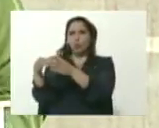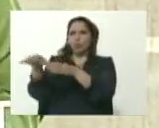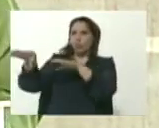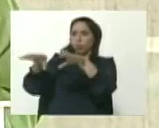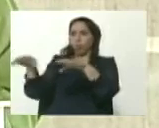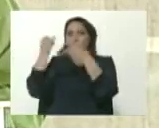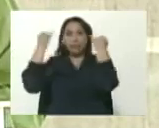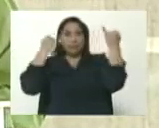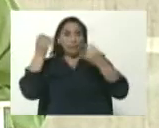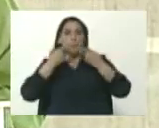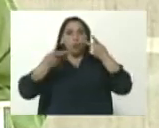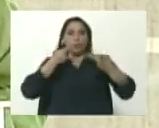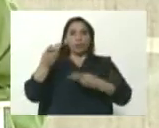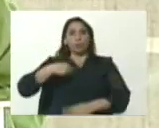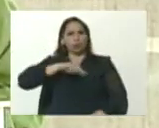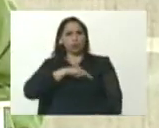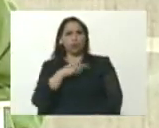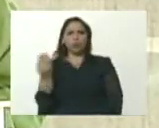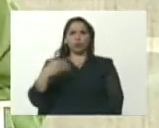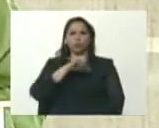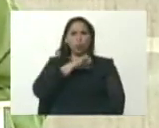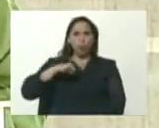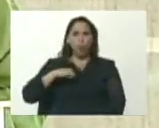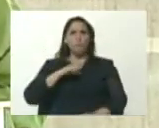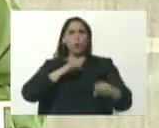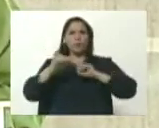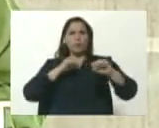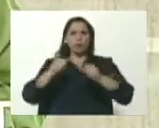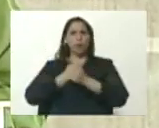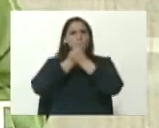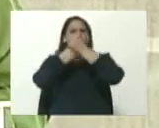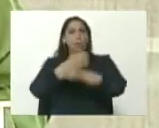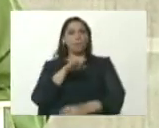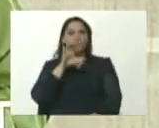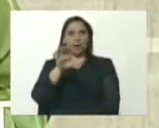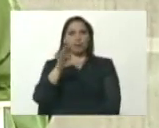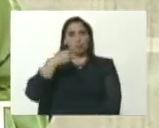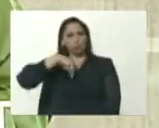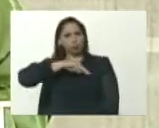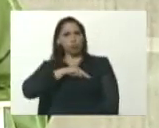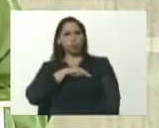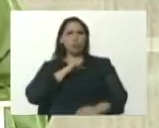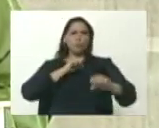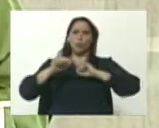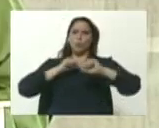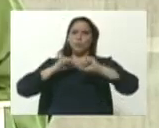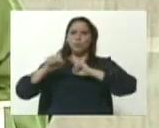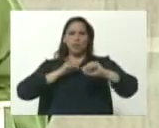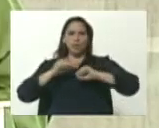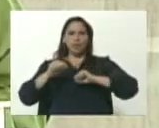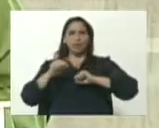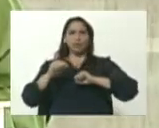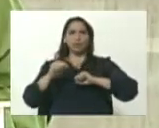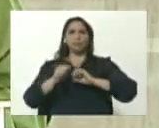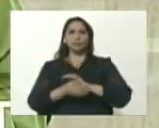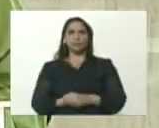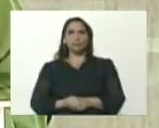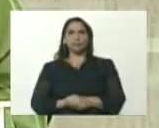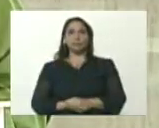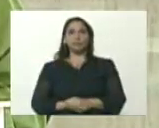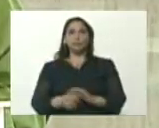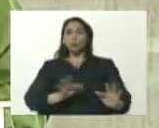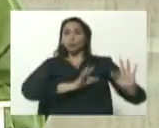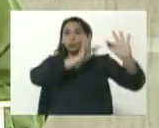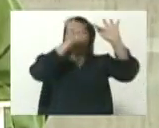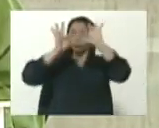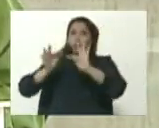idea política. Nosotros somos un movimiento de amor a la patria. Nosotros somos un movimiento de la doctrina y el legado del libertador